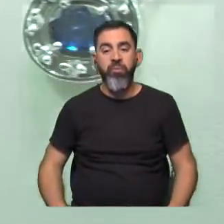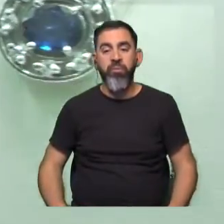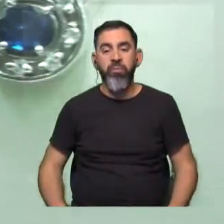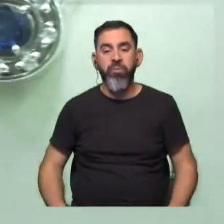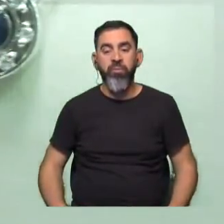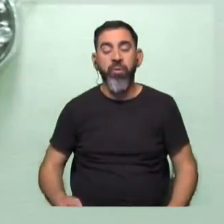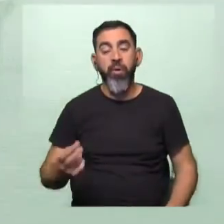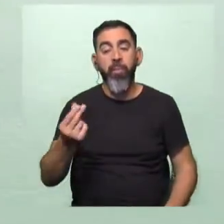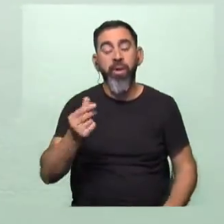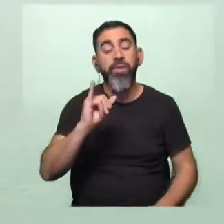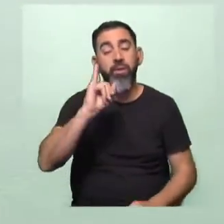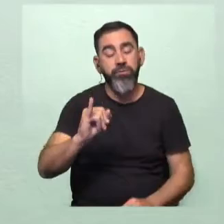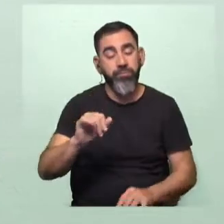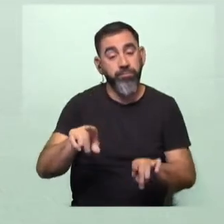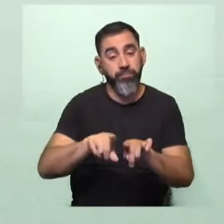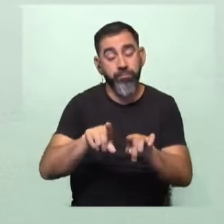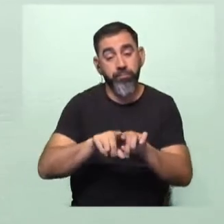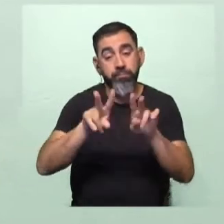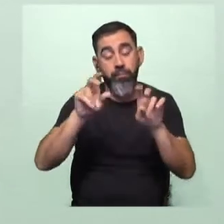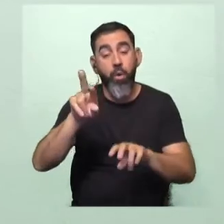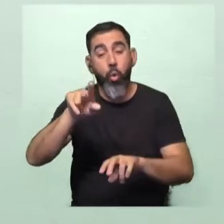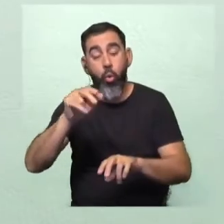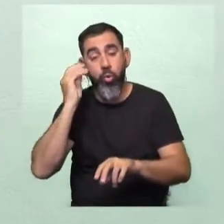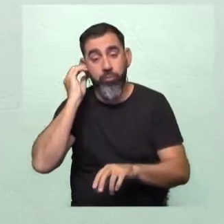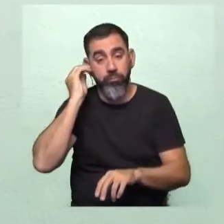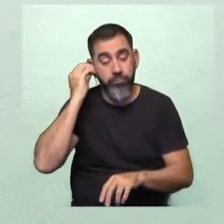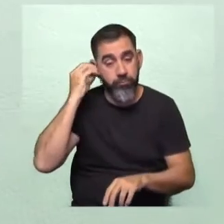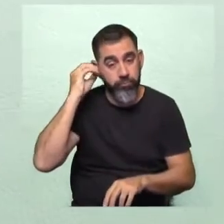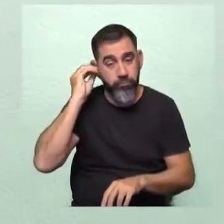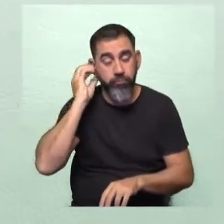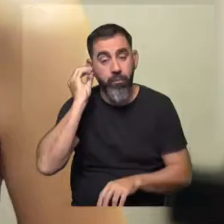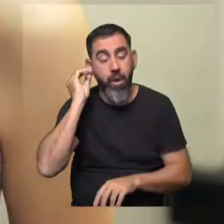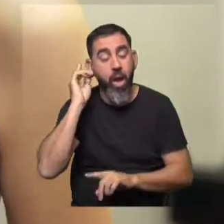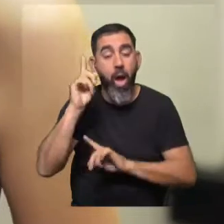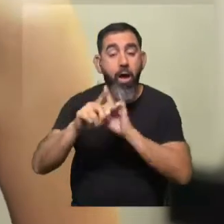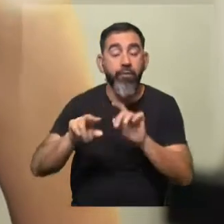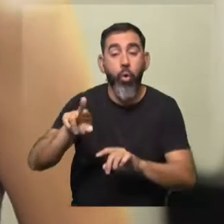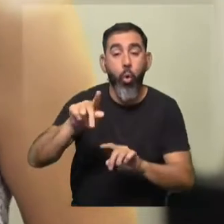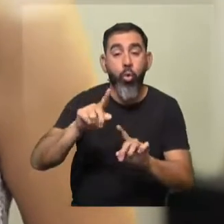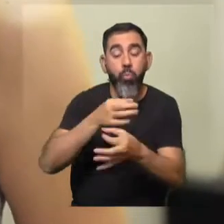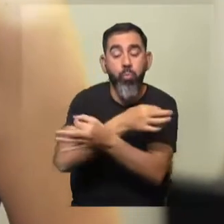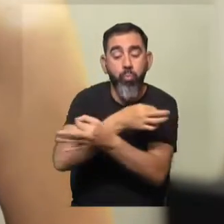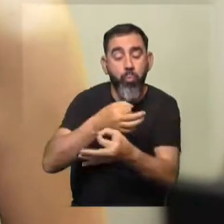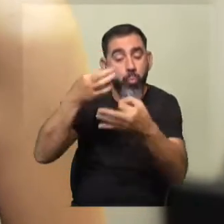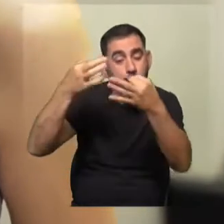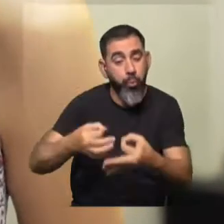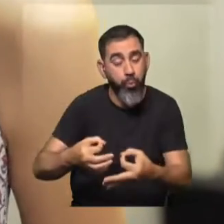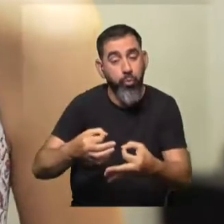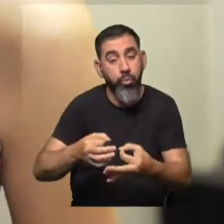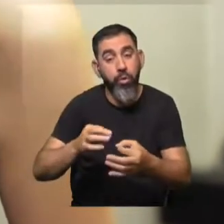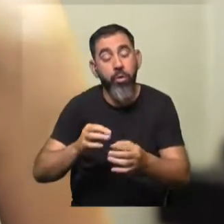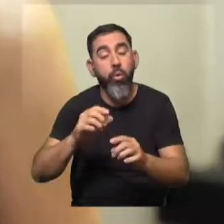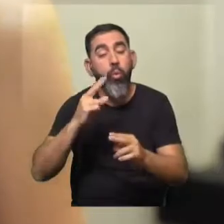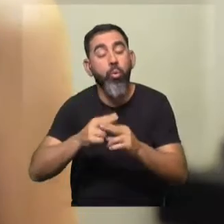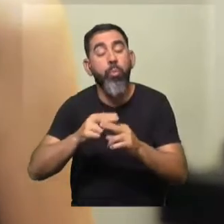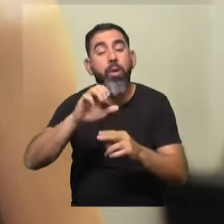Sí, la plata sí se asocia mucho también al oro. Muchas veces en realidad los depósitos de oro no son de oro puro, sino que son de un mineral que se llama